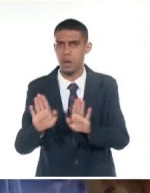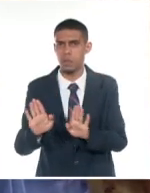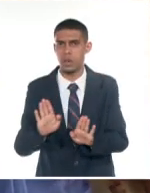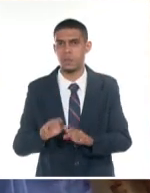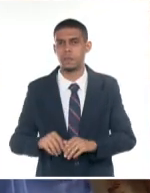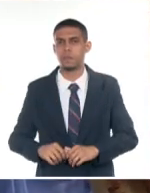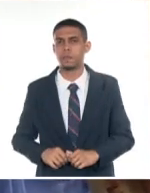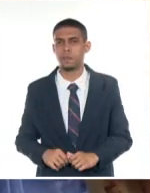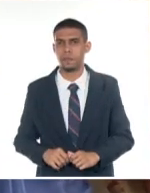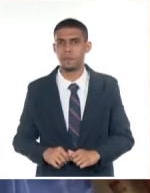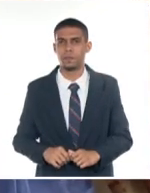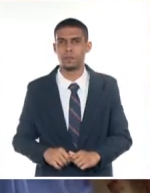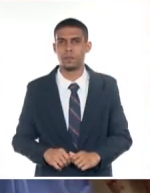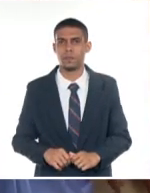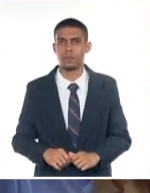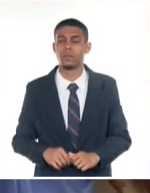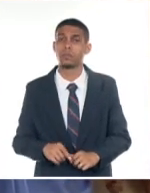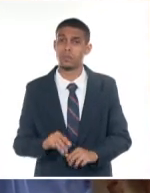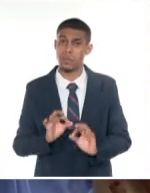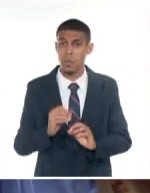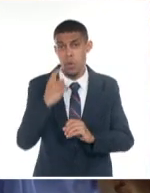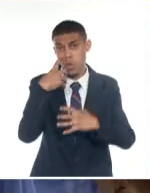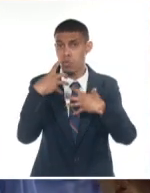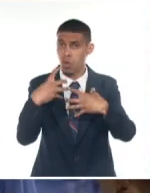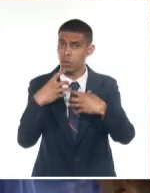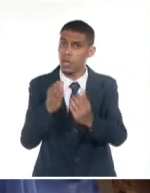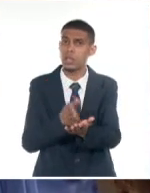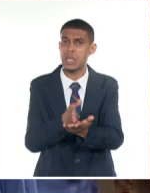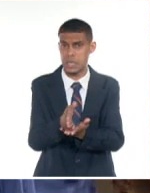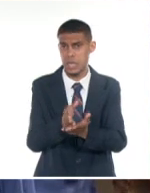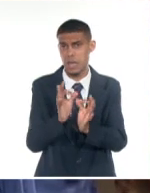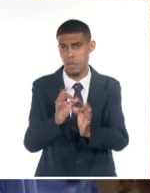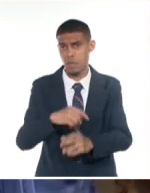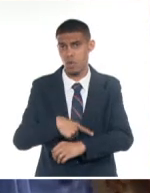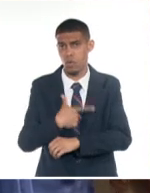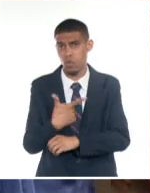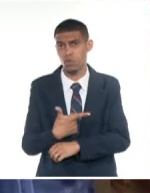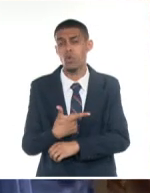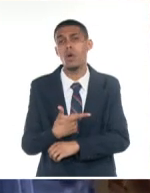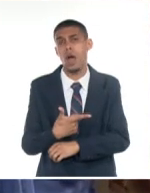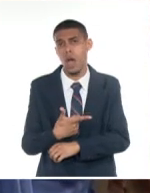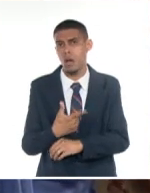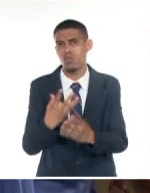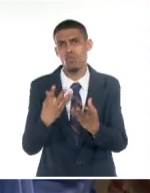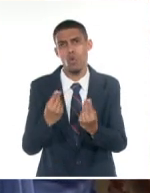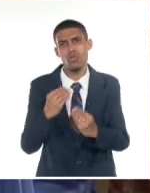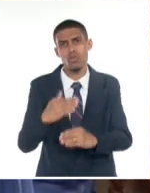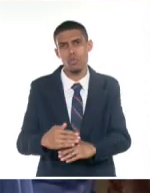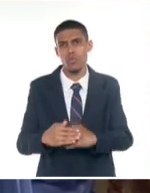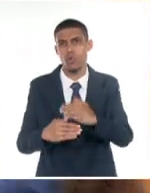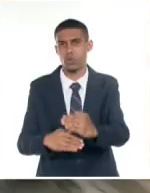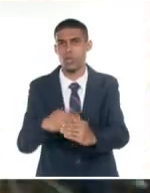lo cual también es indicativo de que sigue siendo una manifestación que lleva muchos procesos